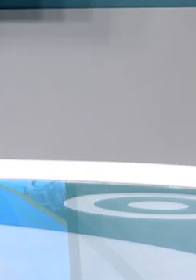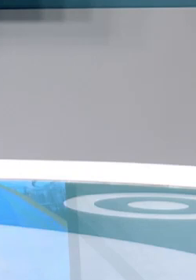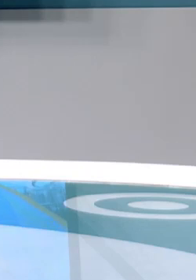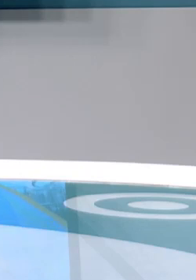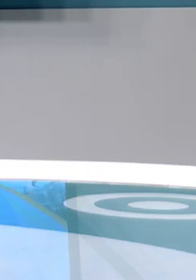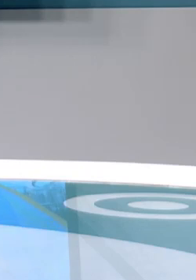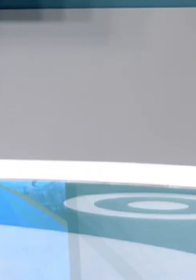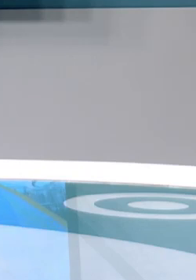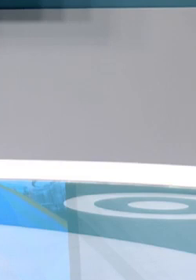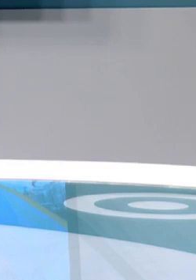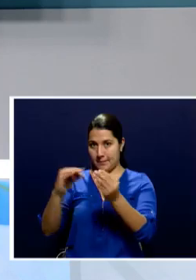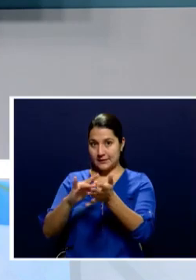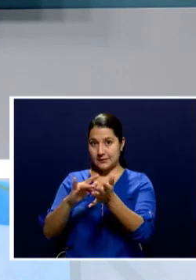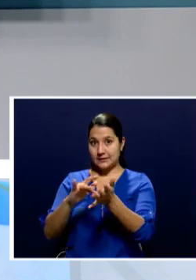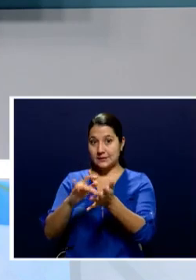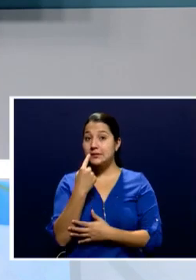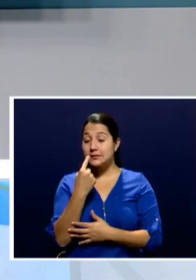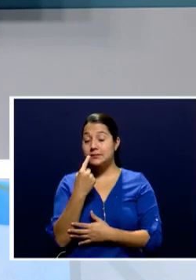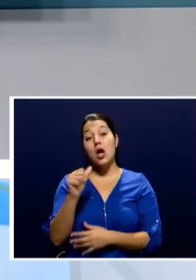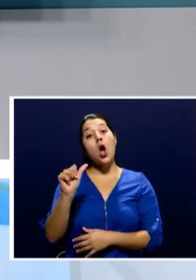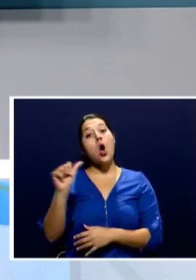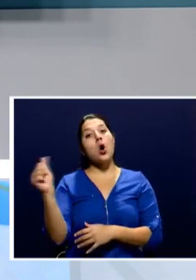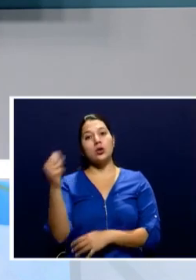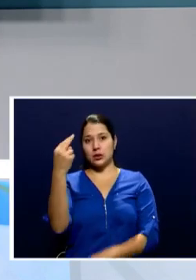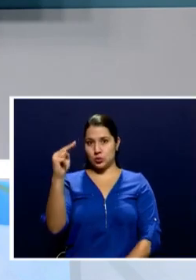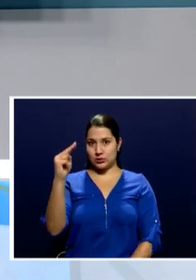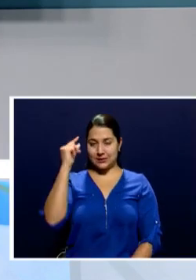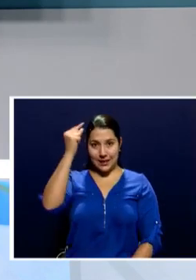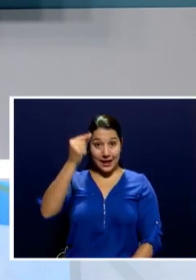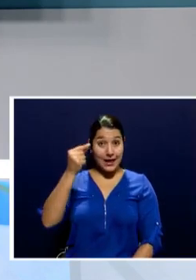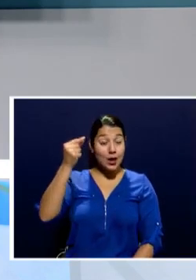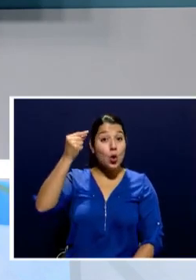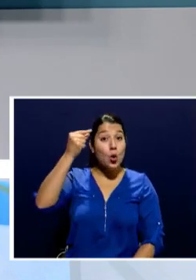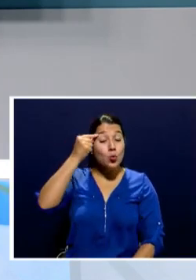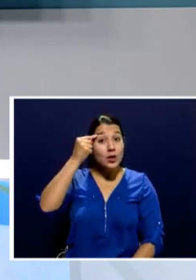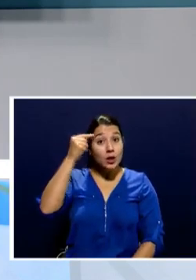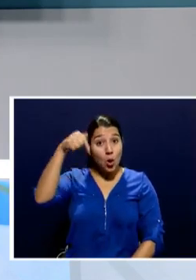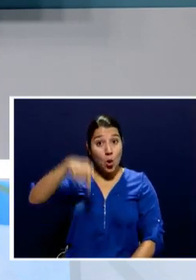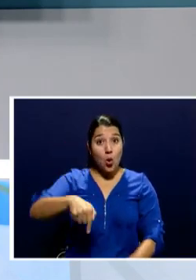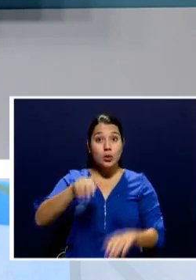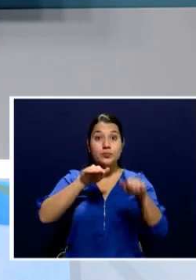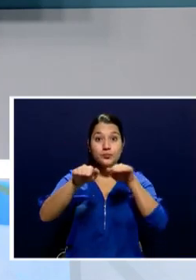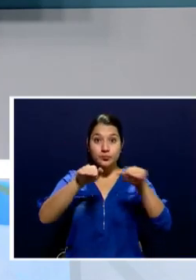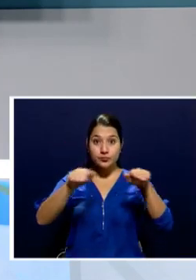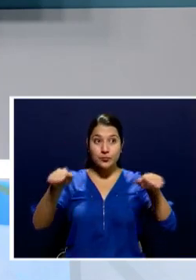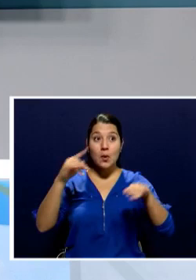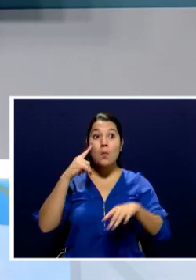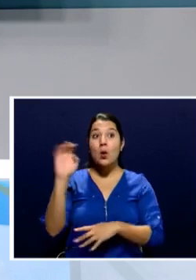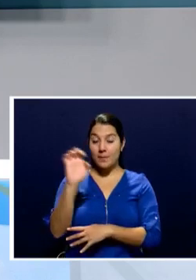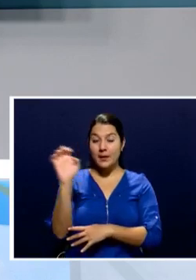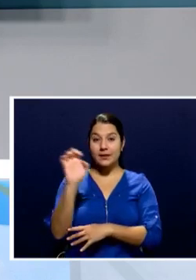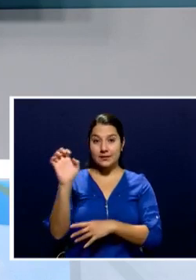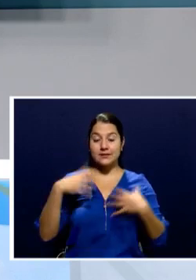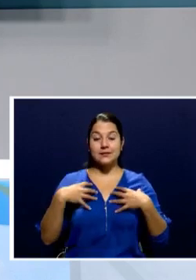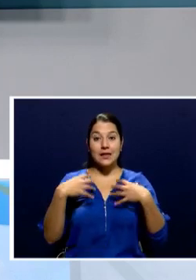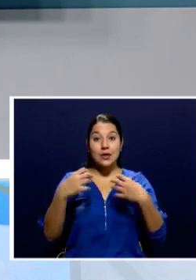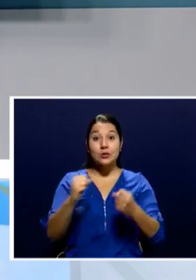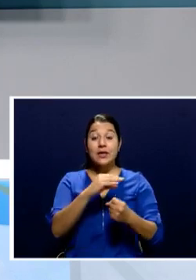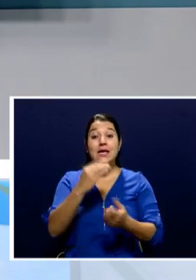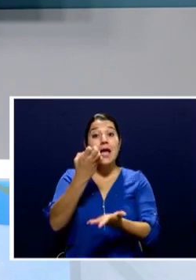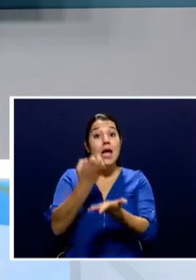farmacia. En otras noticias, el gobierno anunció hoy que debido a la emergencia sanitaria y